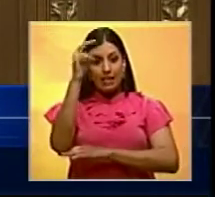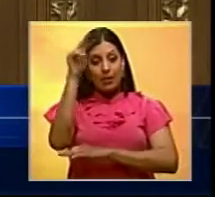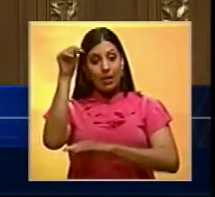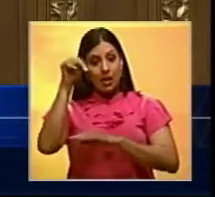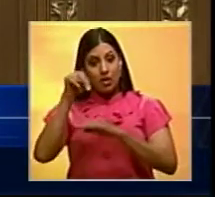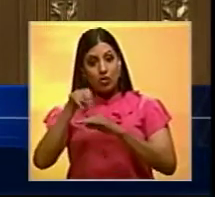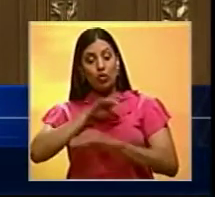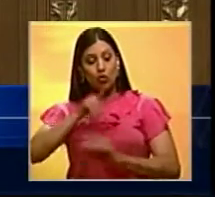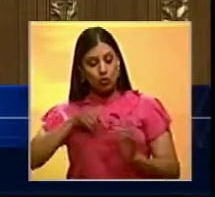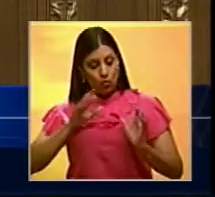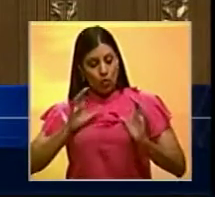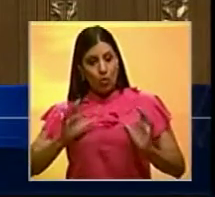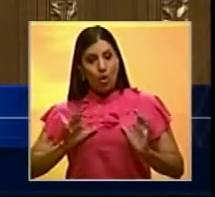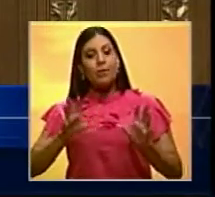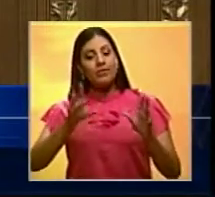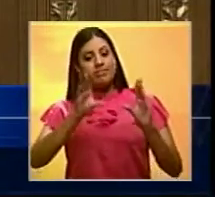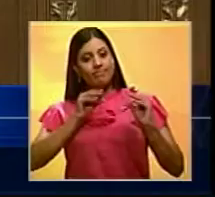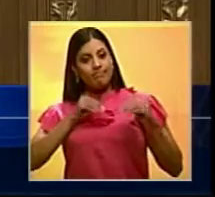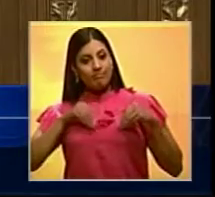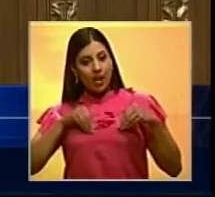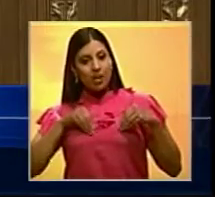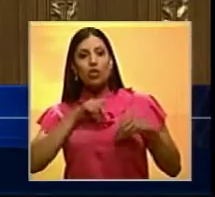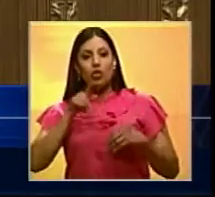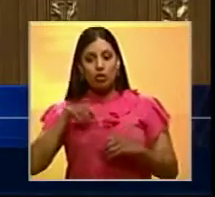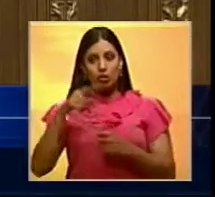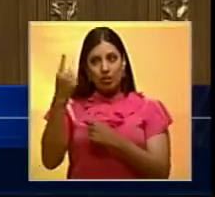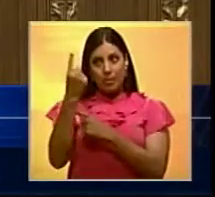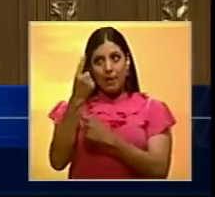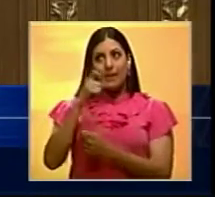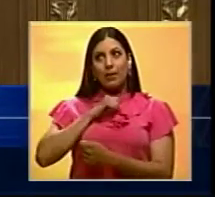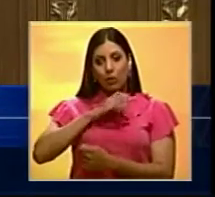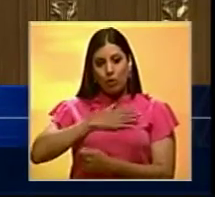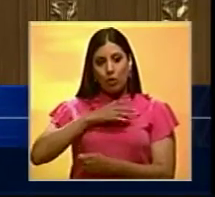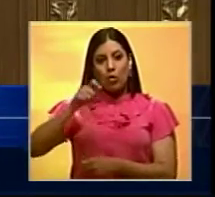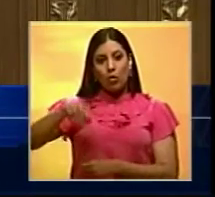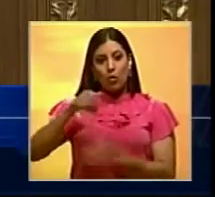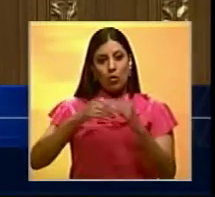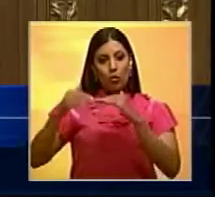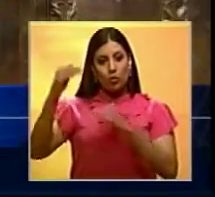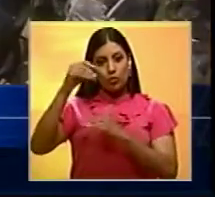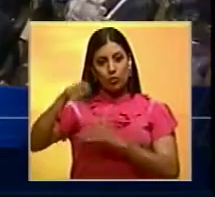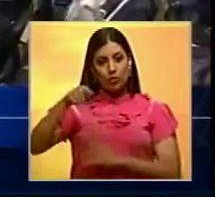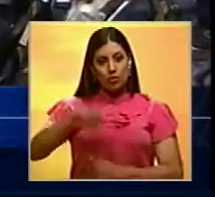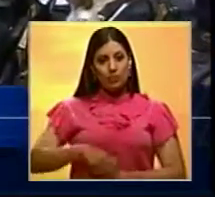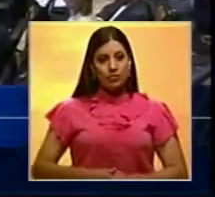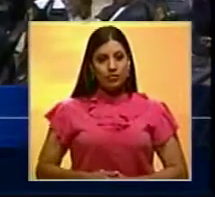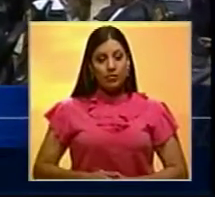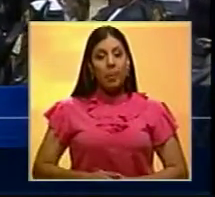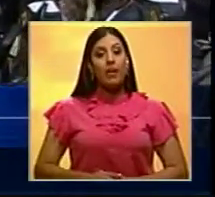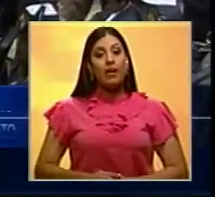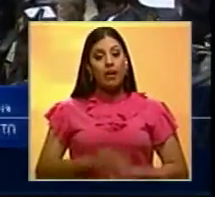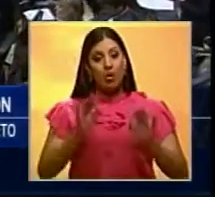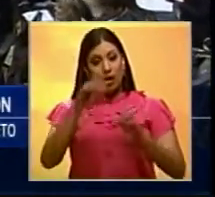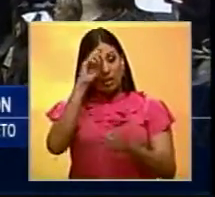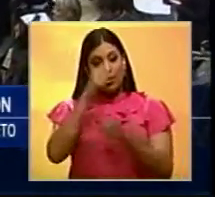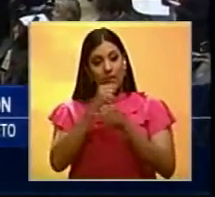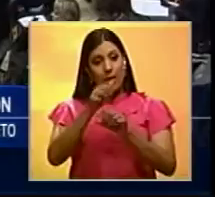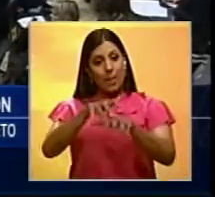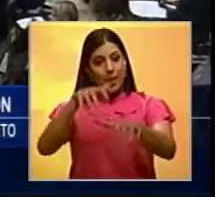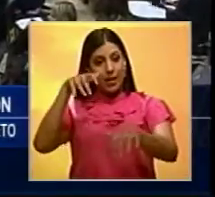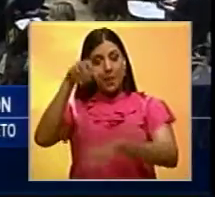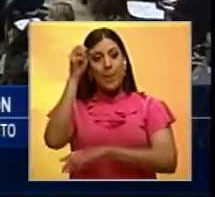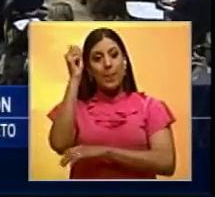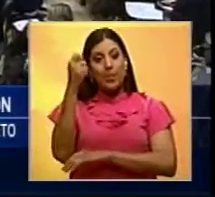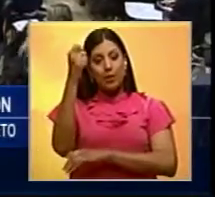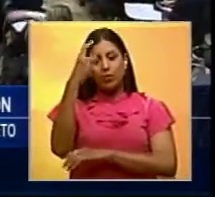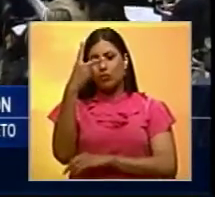como cuerpo asuma que estamos acatando las sentencias del Tribunal Supremo de Justicia. En esta sesión ordinaria, la mayoría